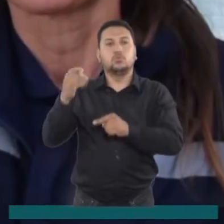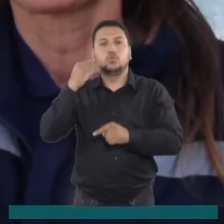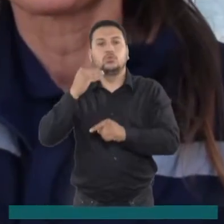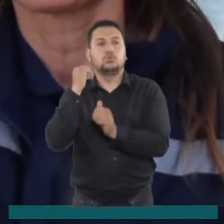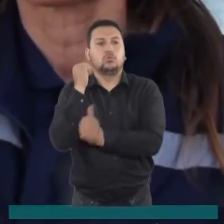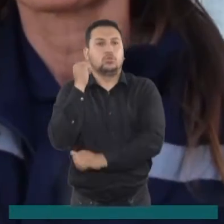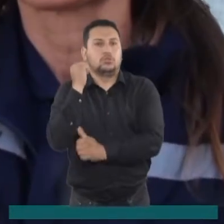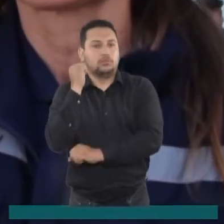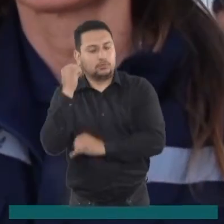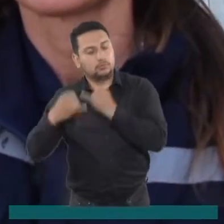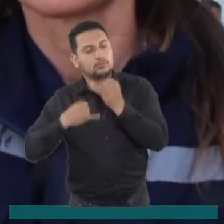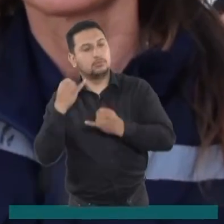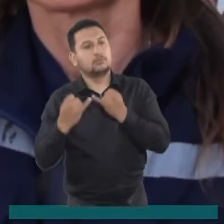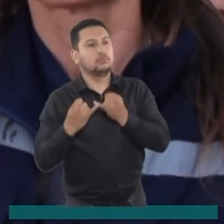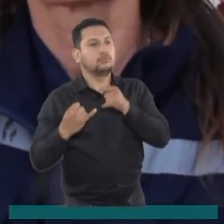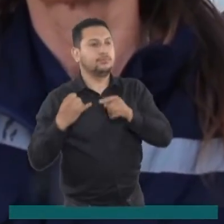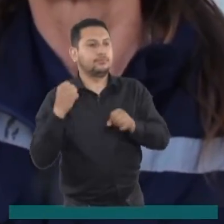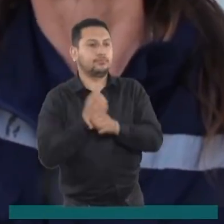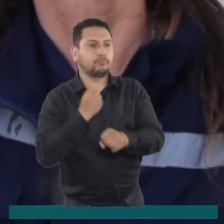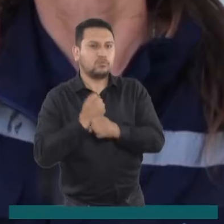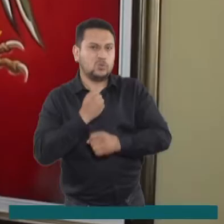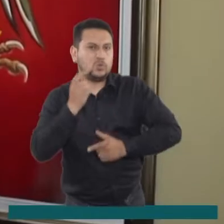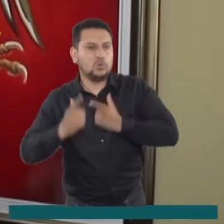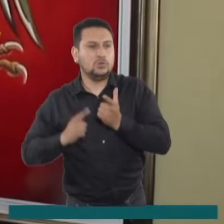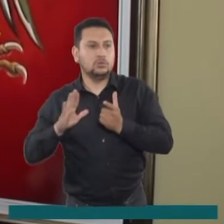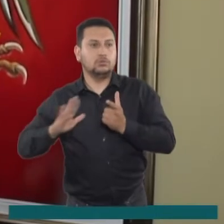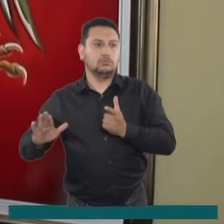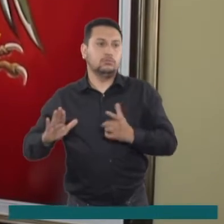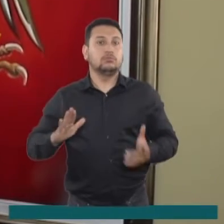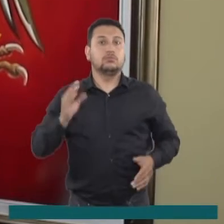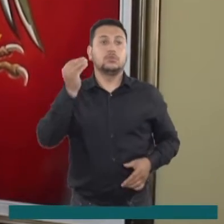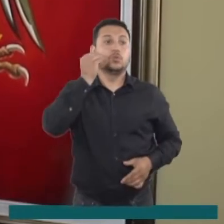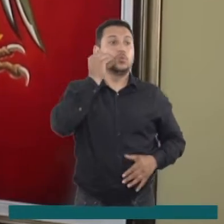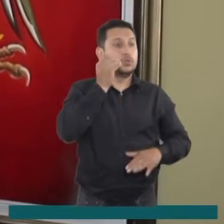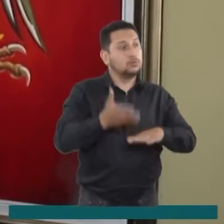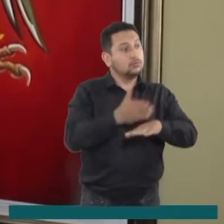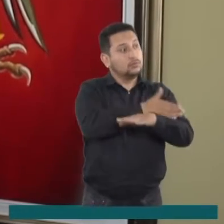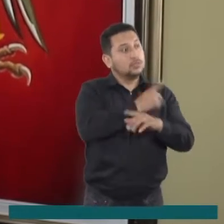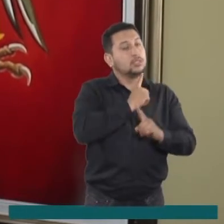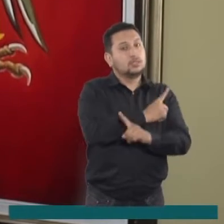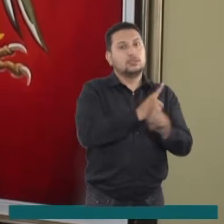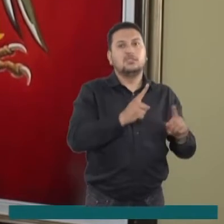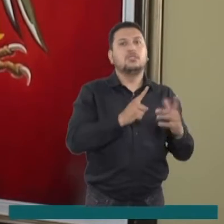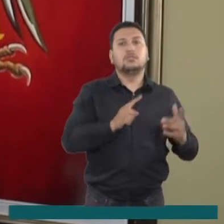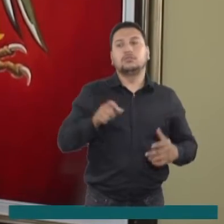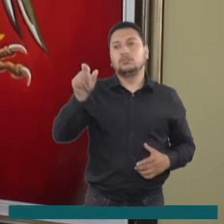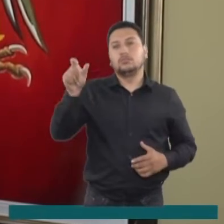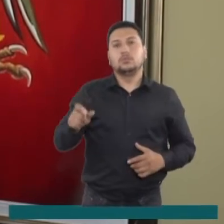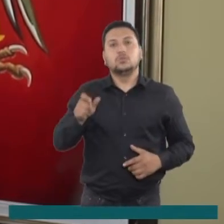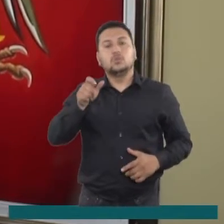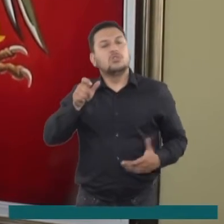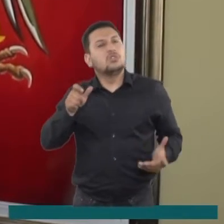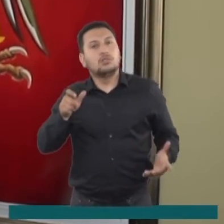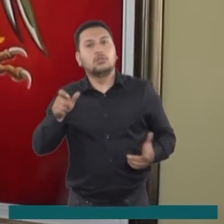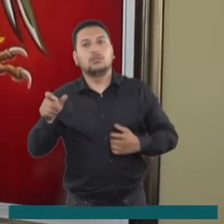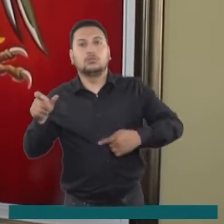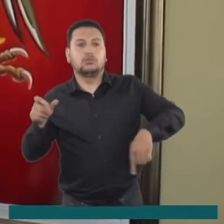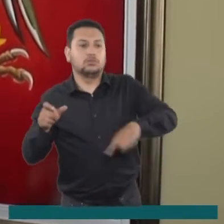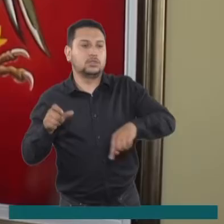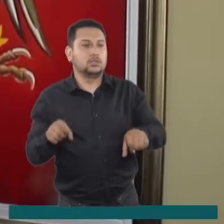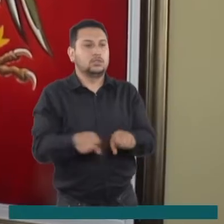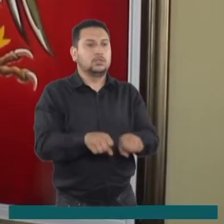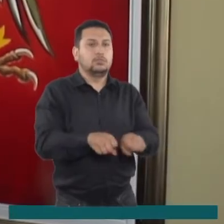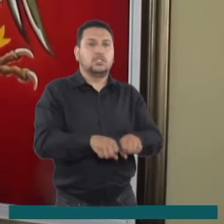lo que representa la mujer luchadora y la mujer trabajadora boyacense. Y como decían los abuelos, la carta de presentación de todo